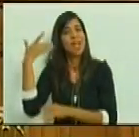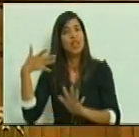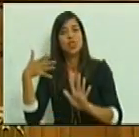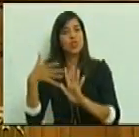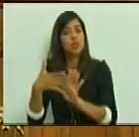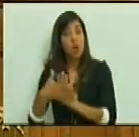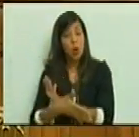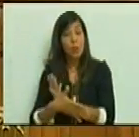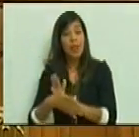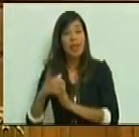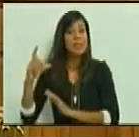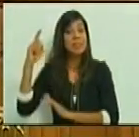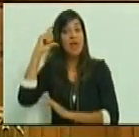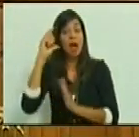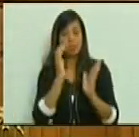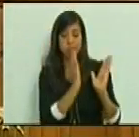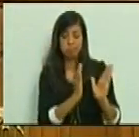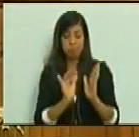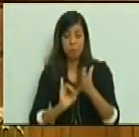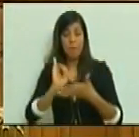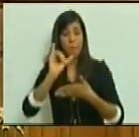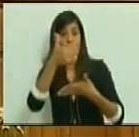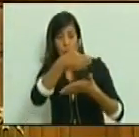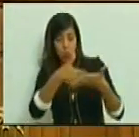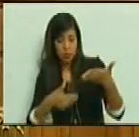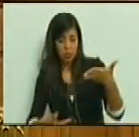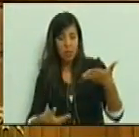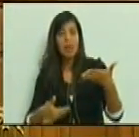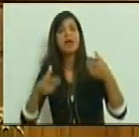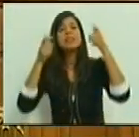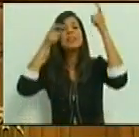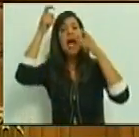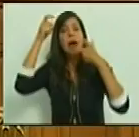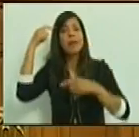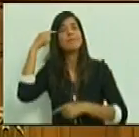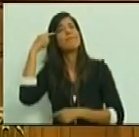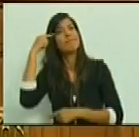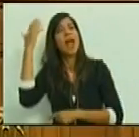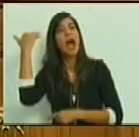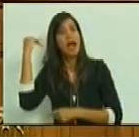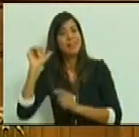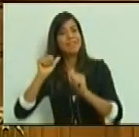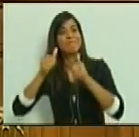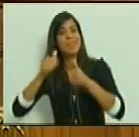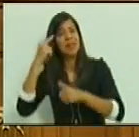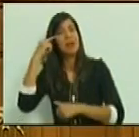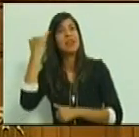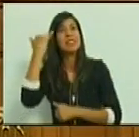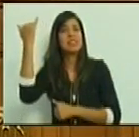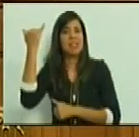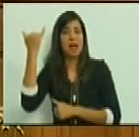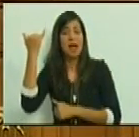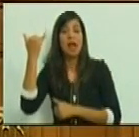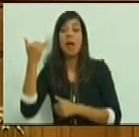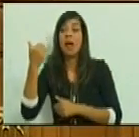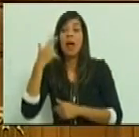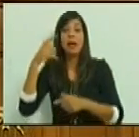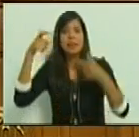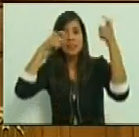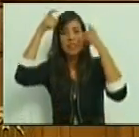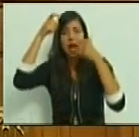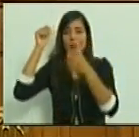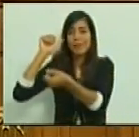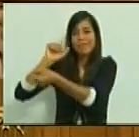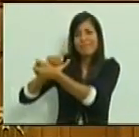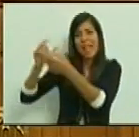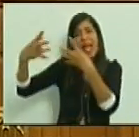la agenda bolivariana el compañero Hugo Chávez comenzó a trazar desde la cárcel de Yare y que luego